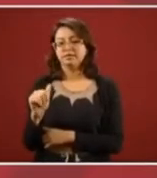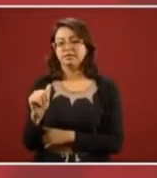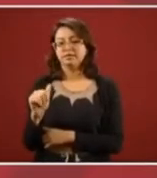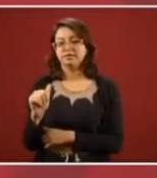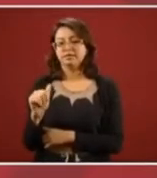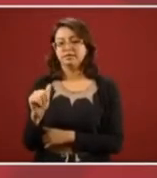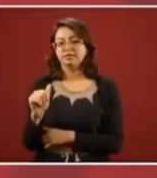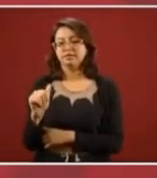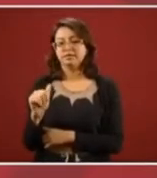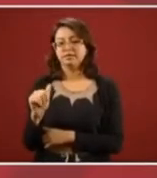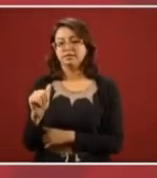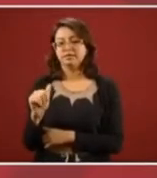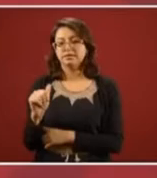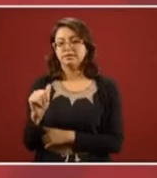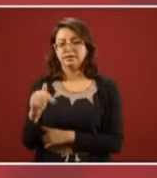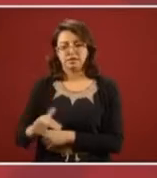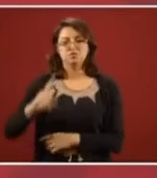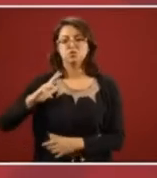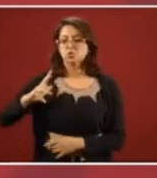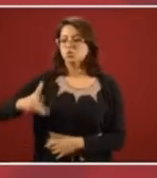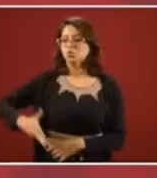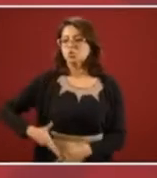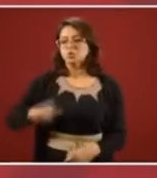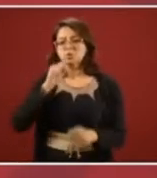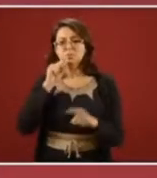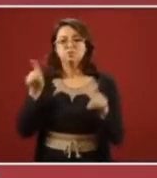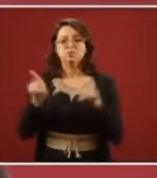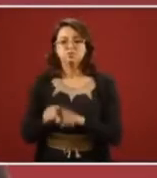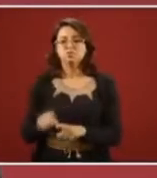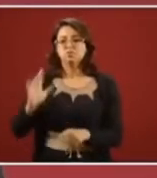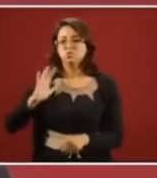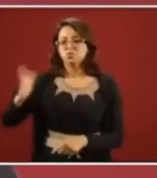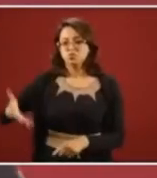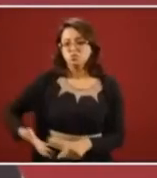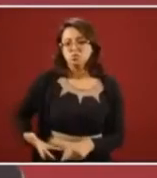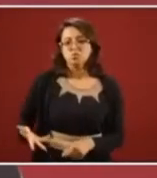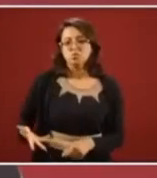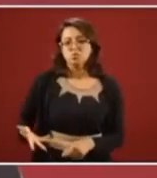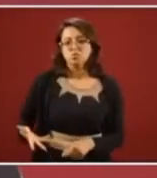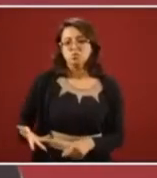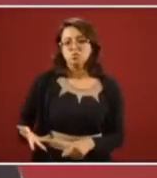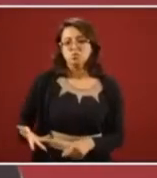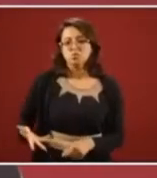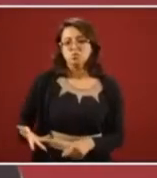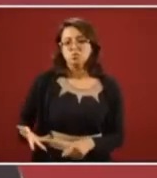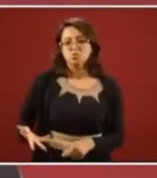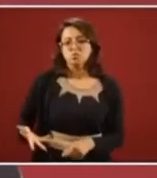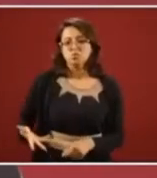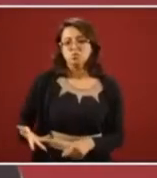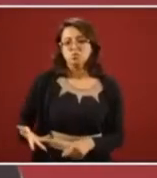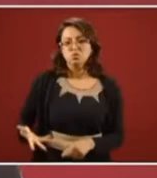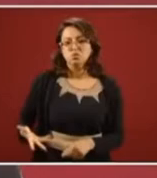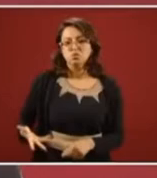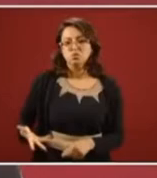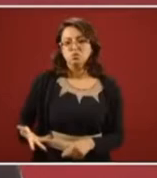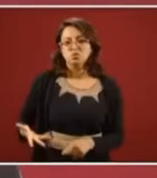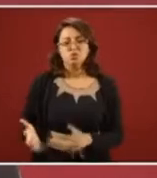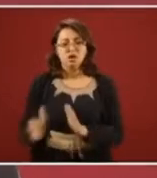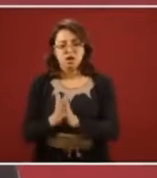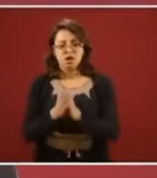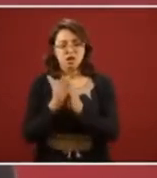dannenberg alive venía there's y empezamos a recibir los libros muy picantes de los